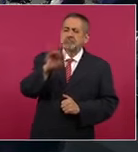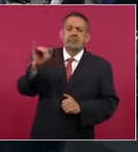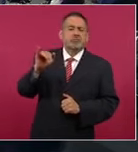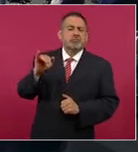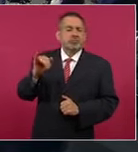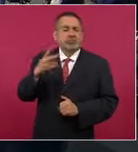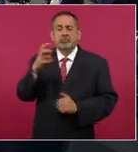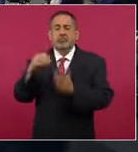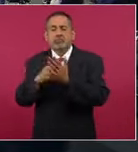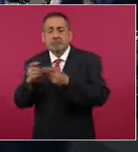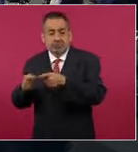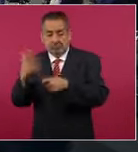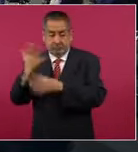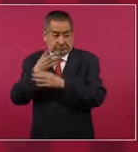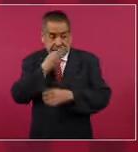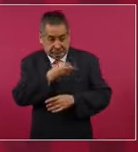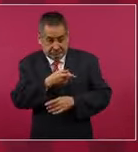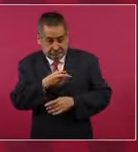1.200.000, como él dice,